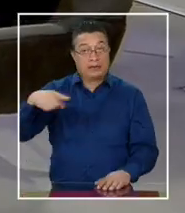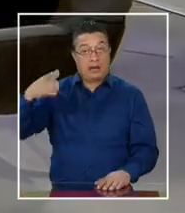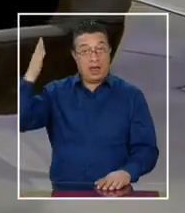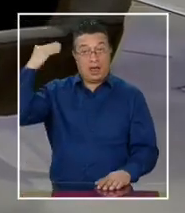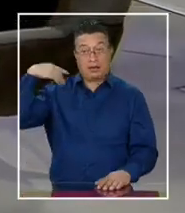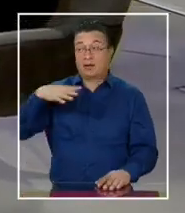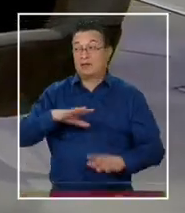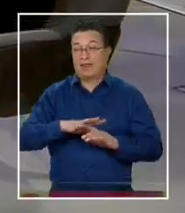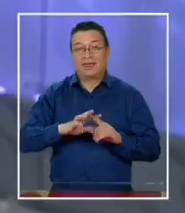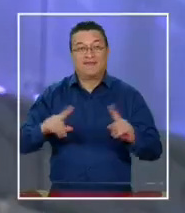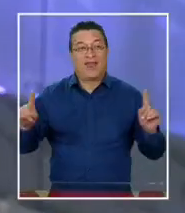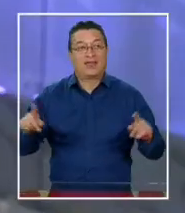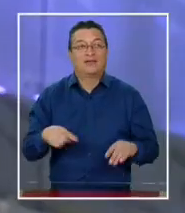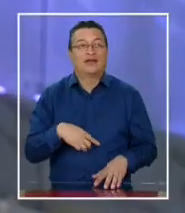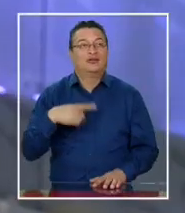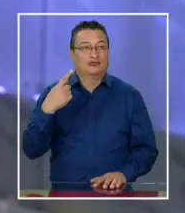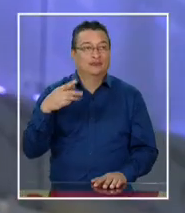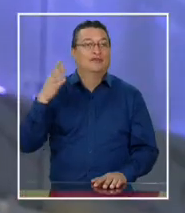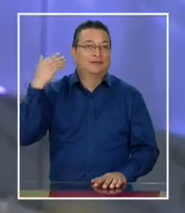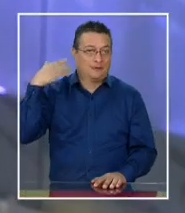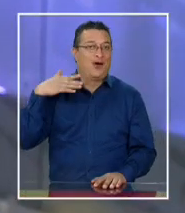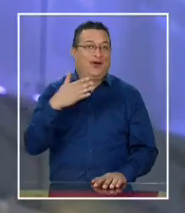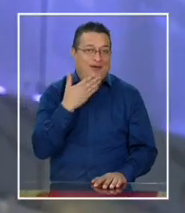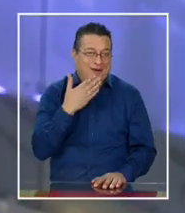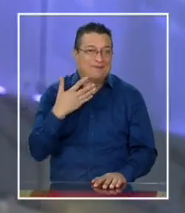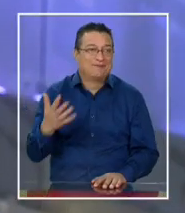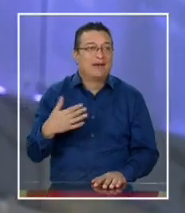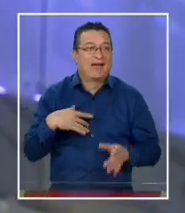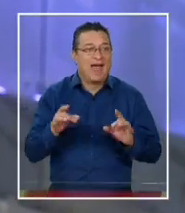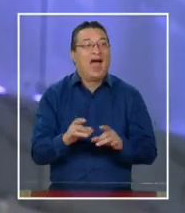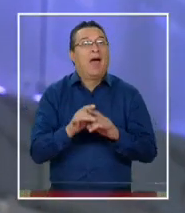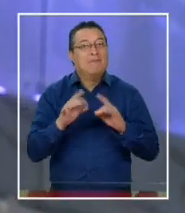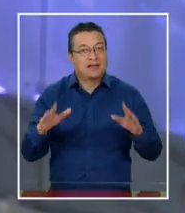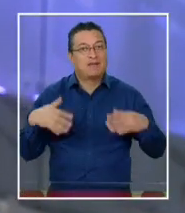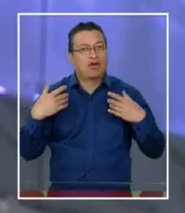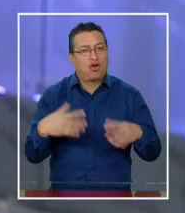dices tú Especialmente